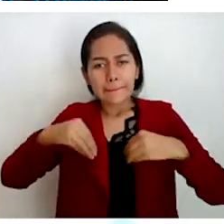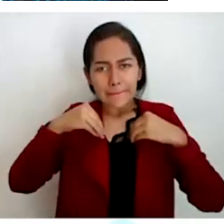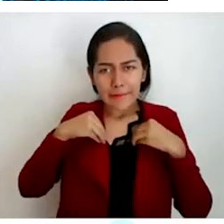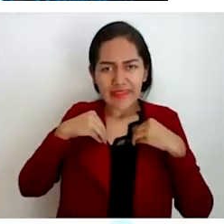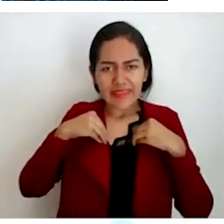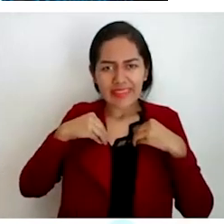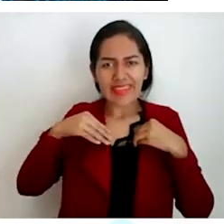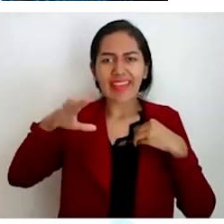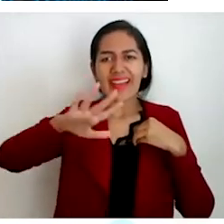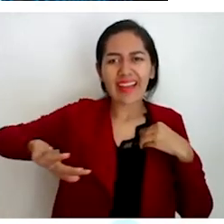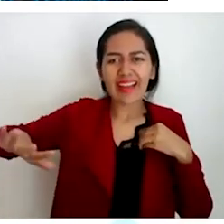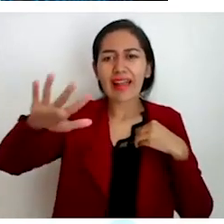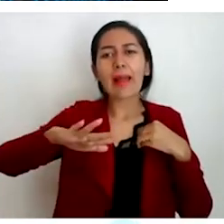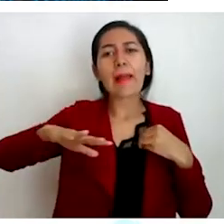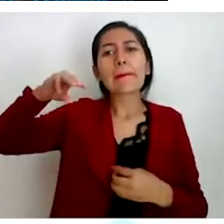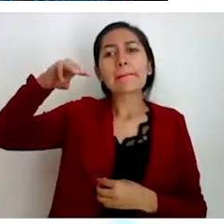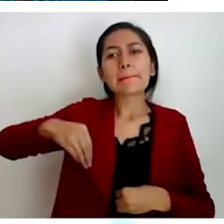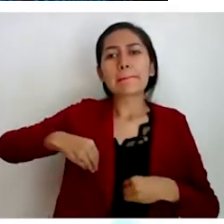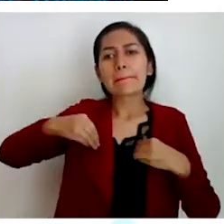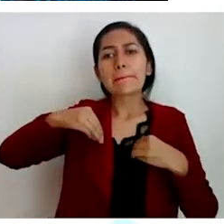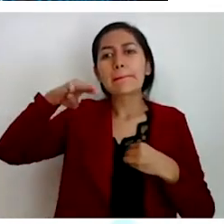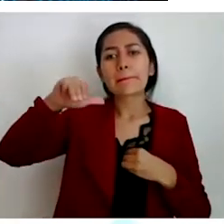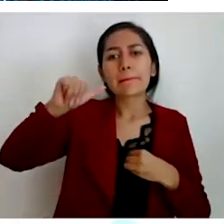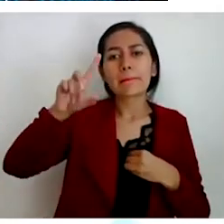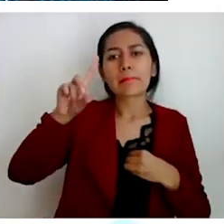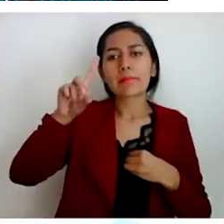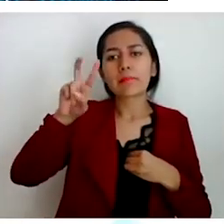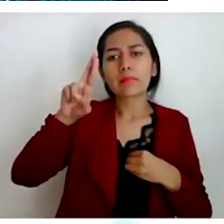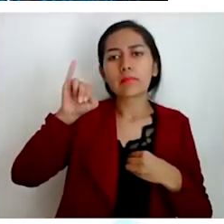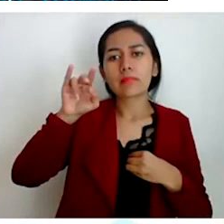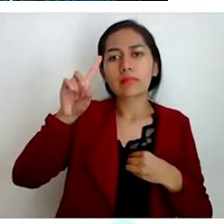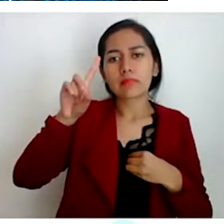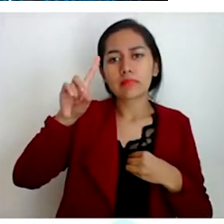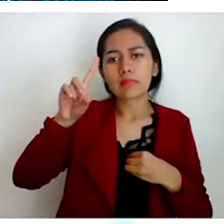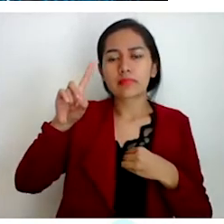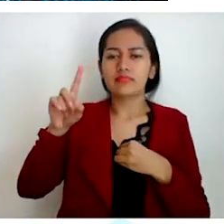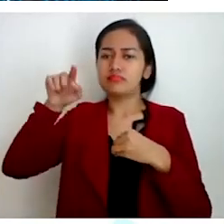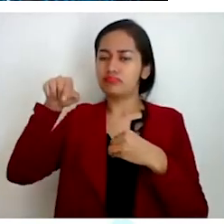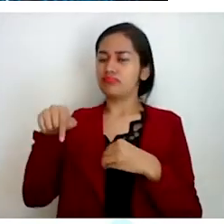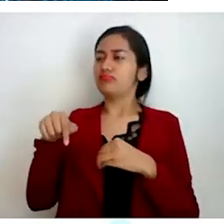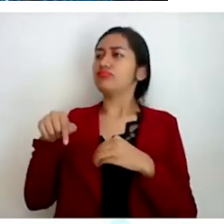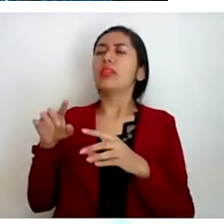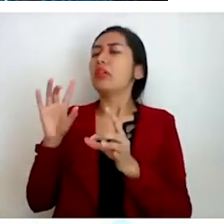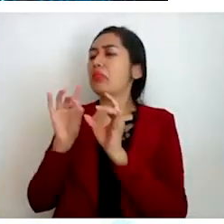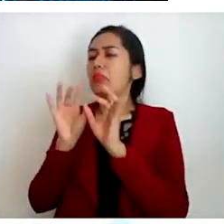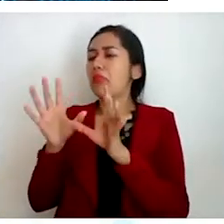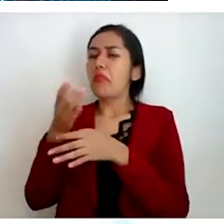Madrid que están tomando su café en la mañanita antes de irse al trabajo. Y de repente, de buenas a